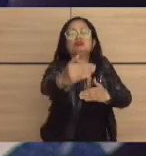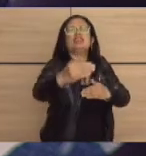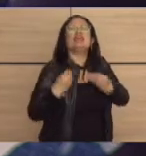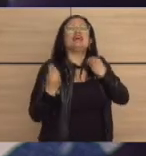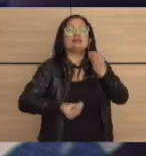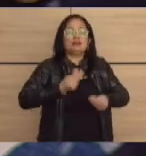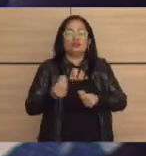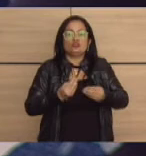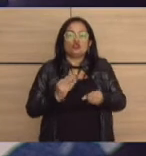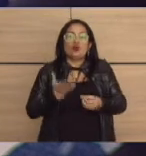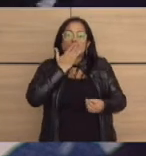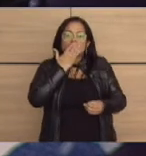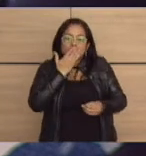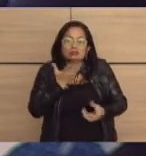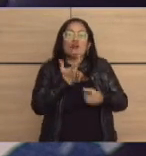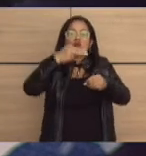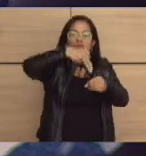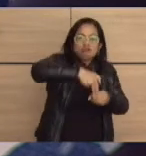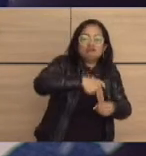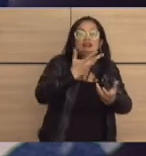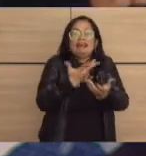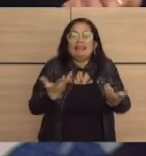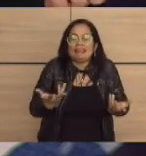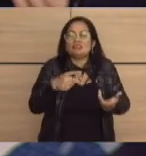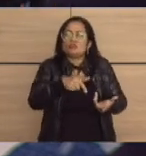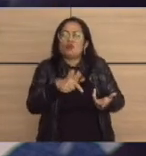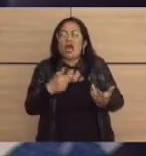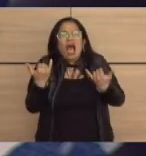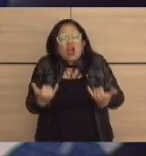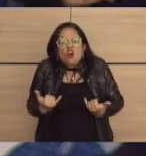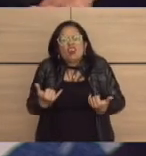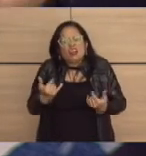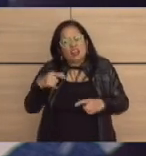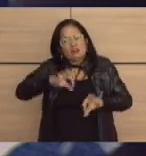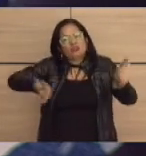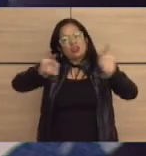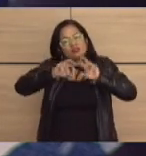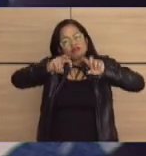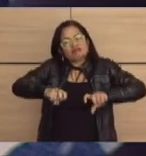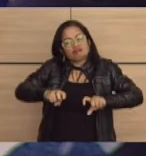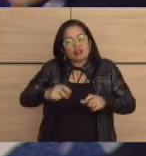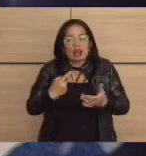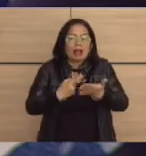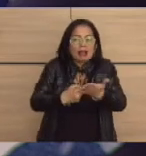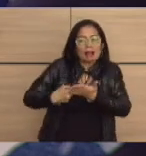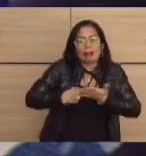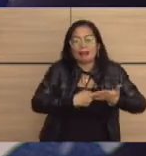Es hoy cuando hay que reencontrar una manera de dialogar en donde todo quepa en un proyecto de